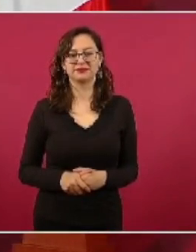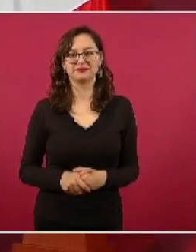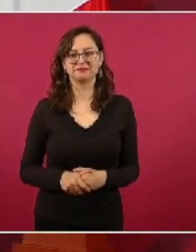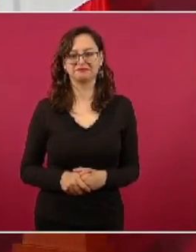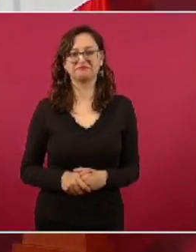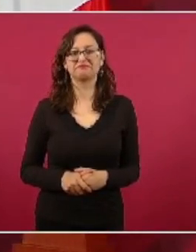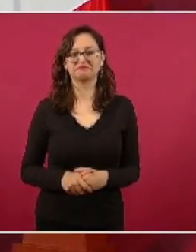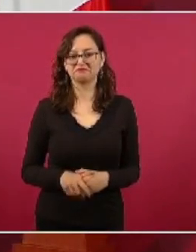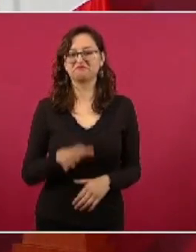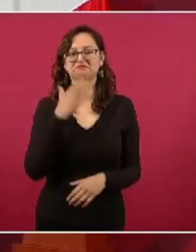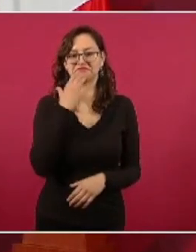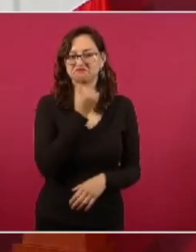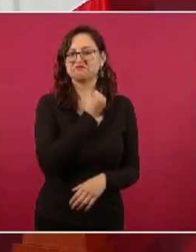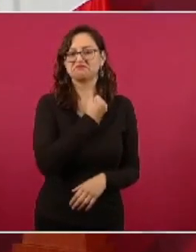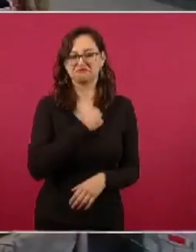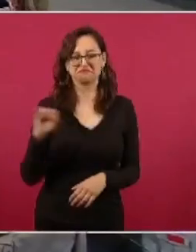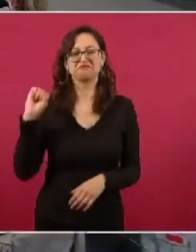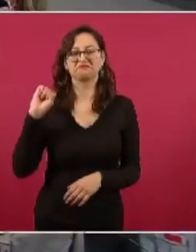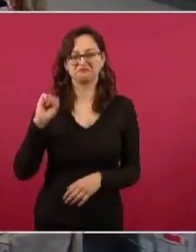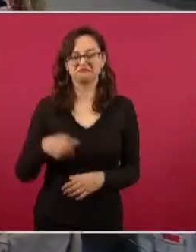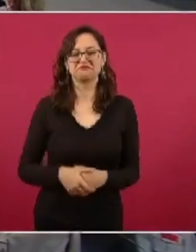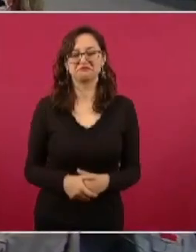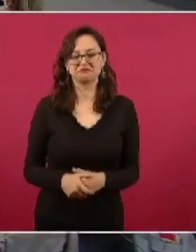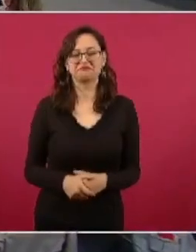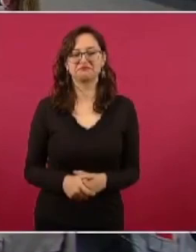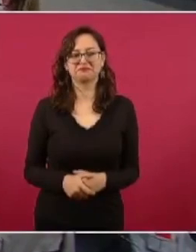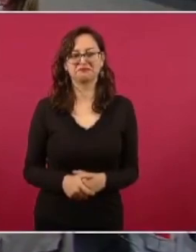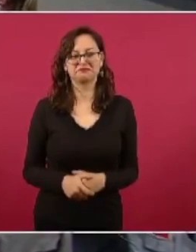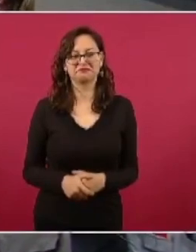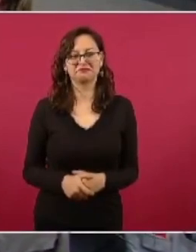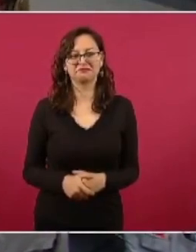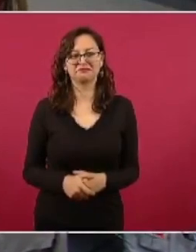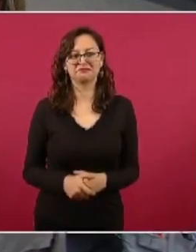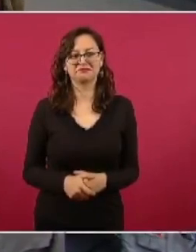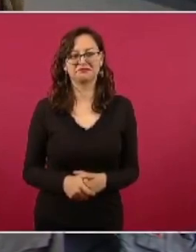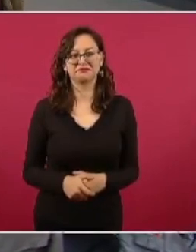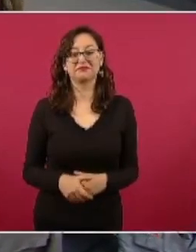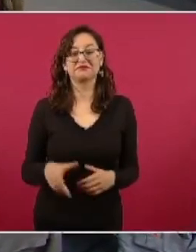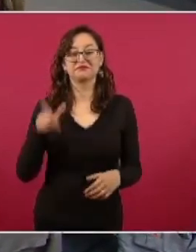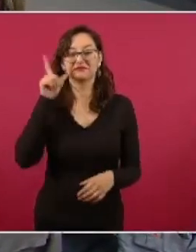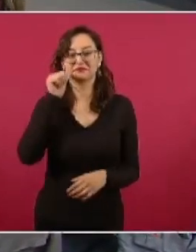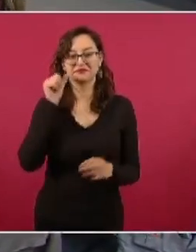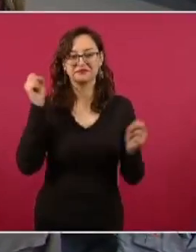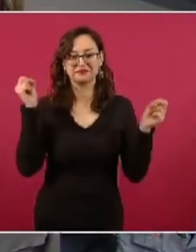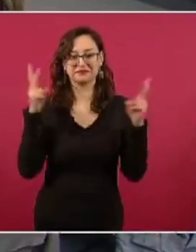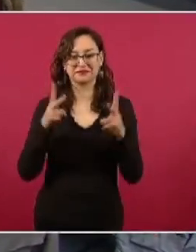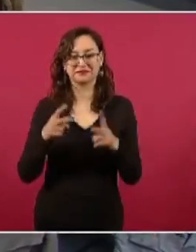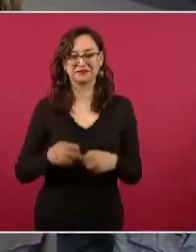Sí, muy bueno. Bueno, ya. Mañana.